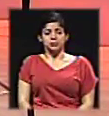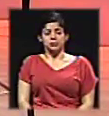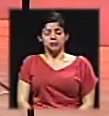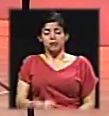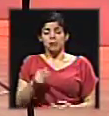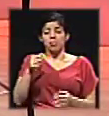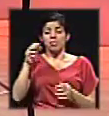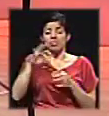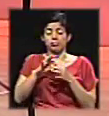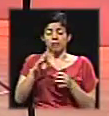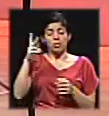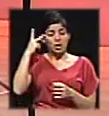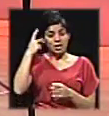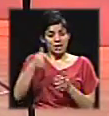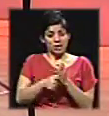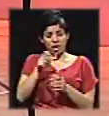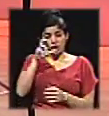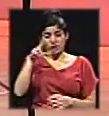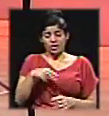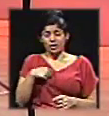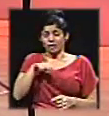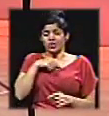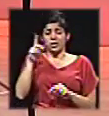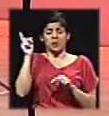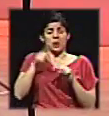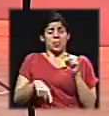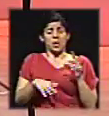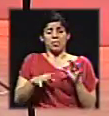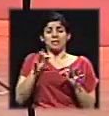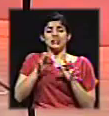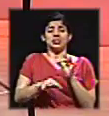electoral costarricense, y que no podemos concluir